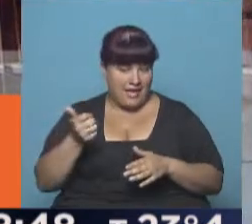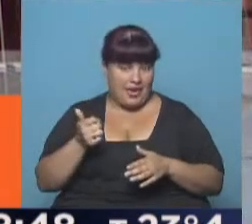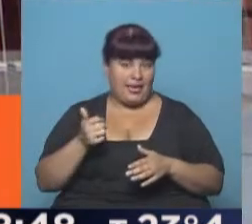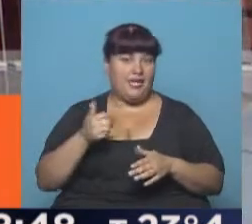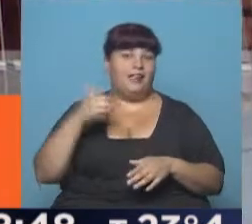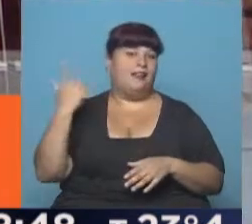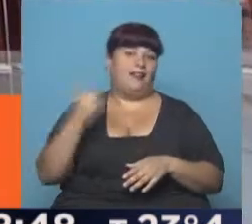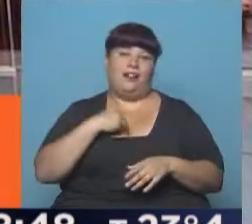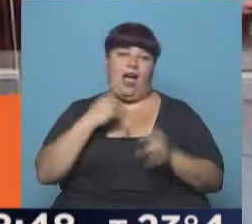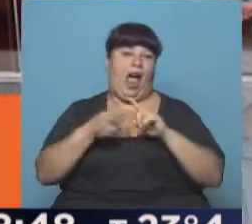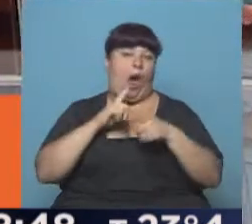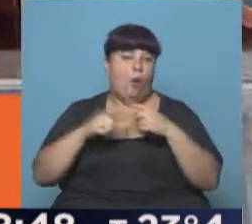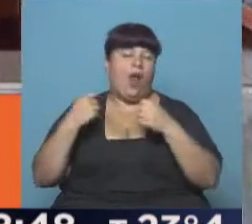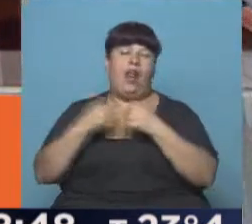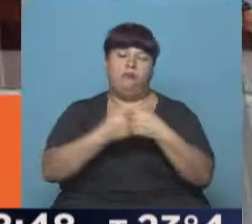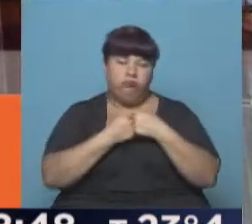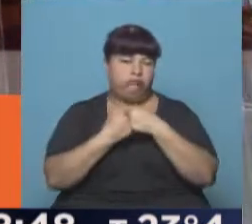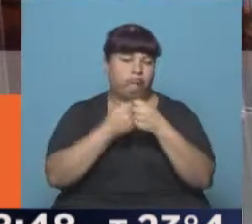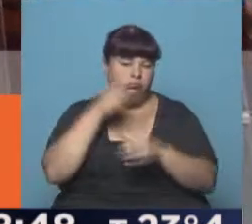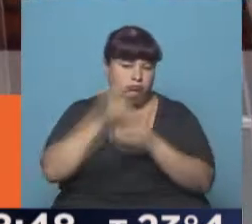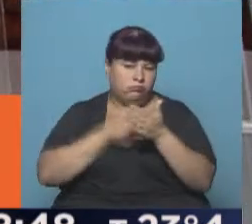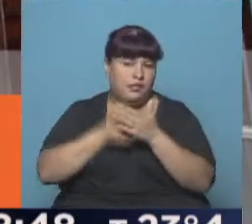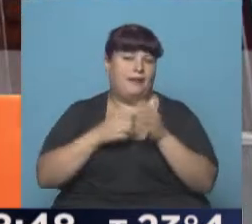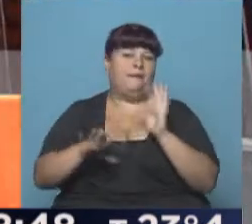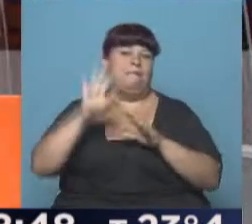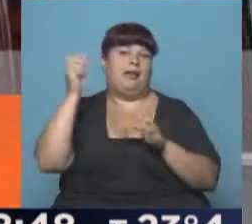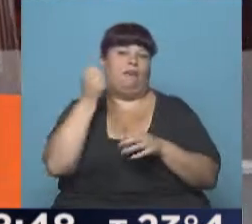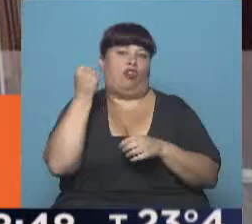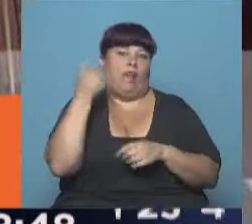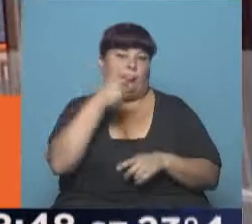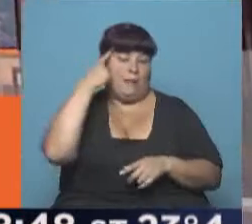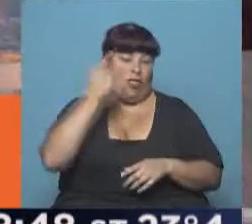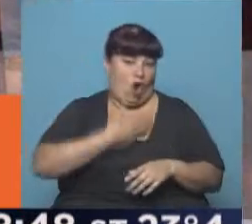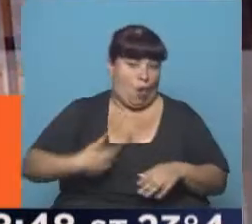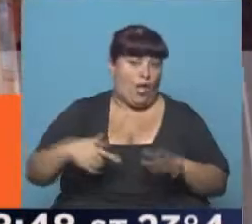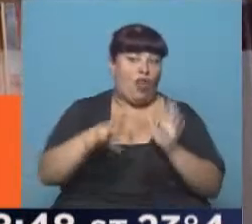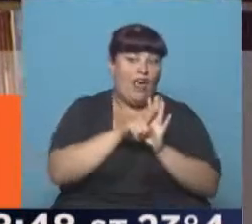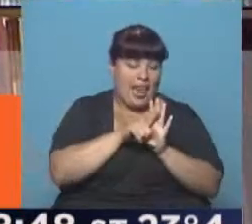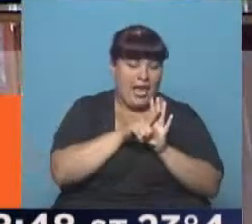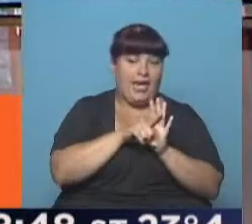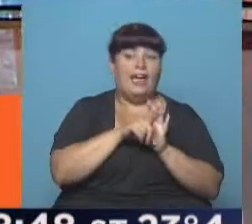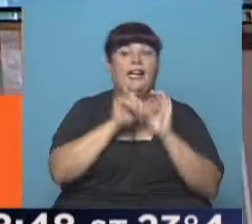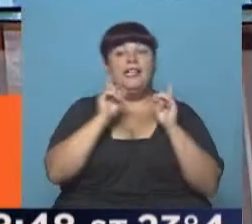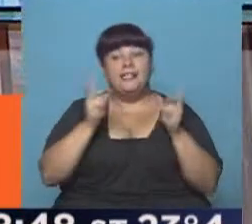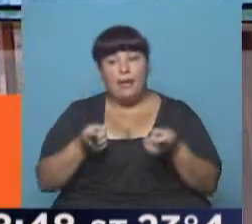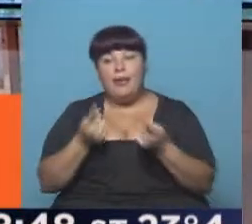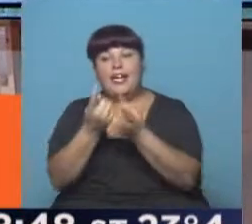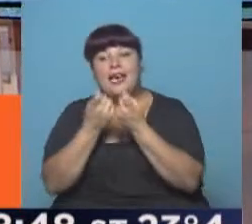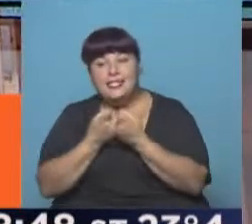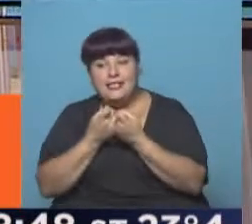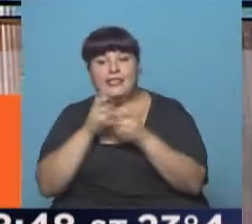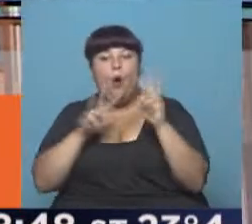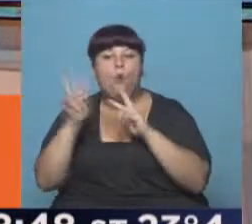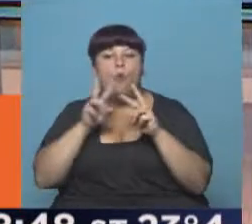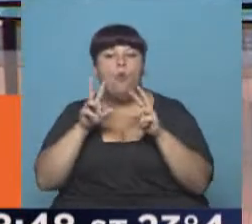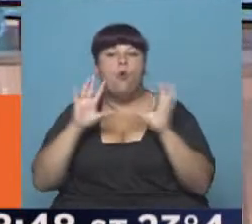una voluntad de acuerdo y de consenso entre las prioridades que tiene el gobierno en una ley y la necesidad de